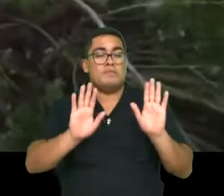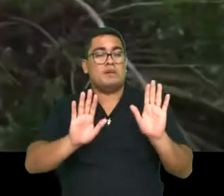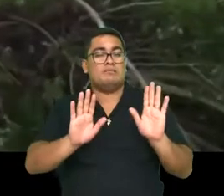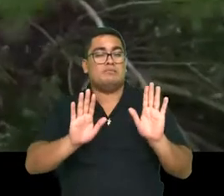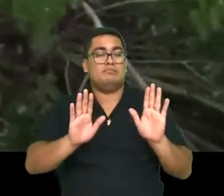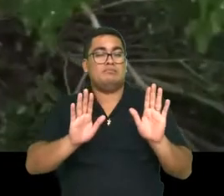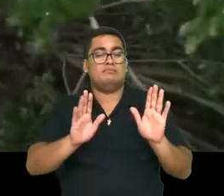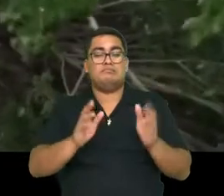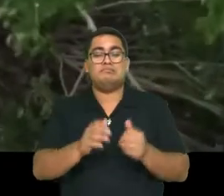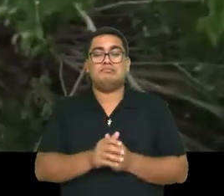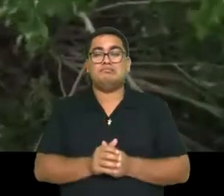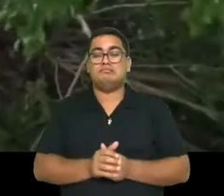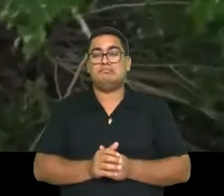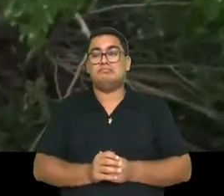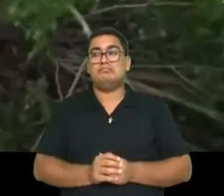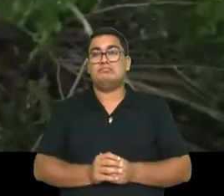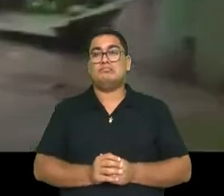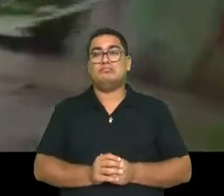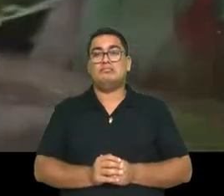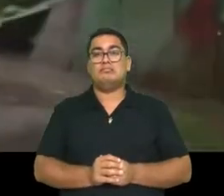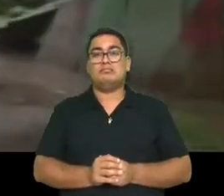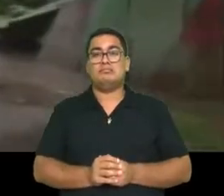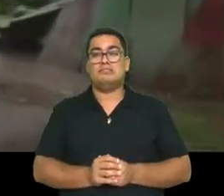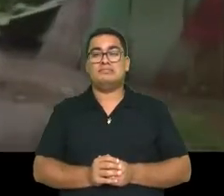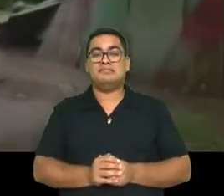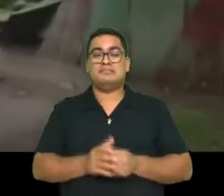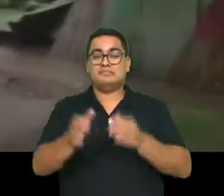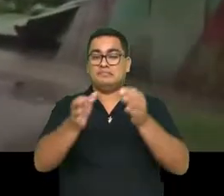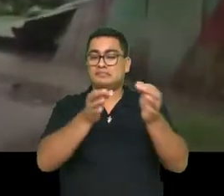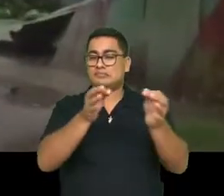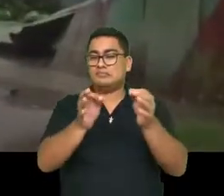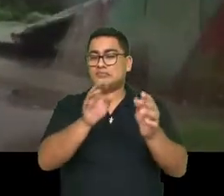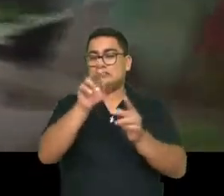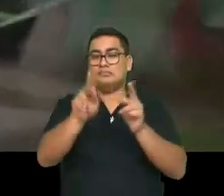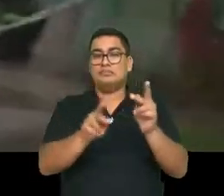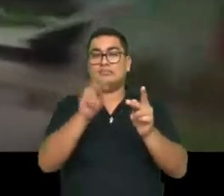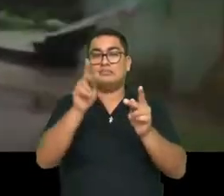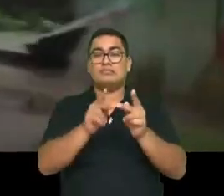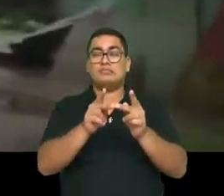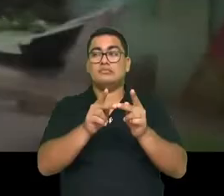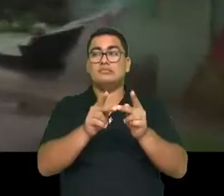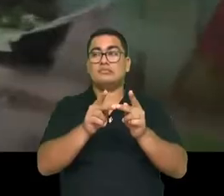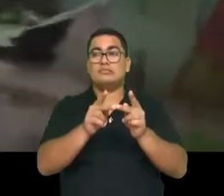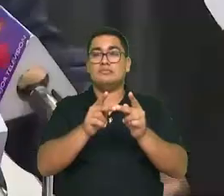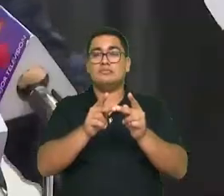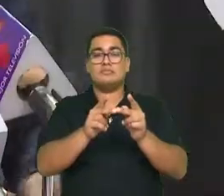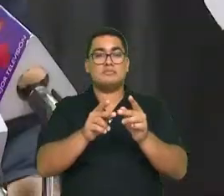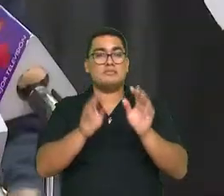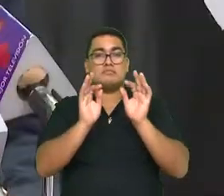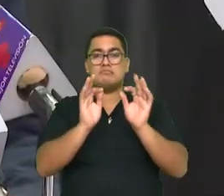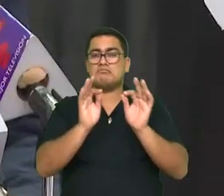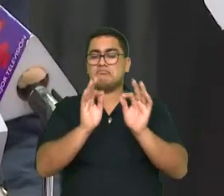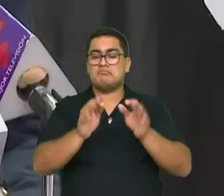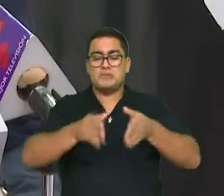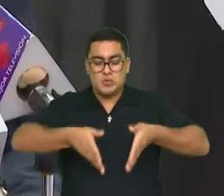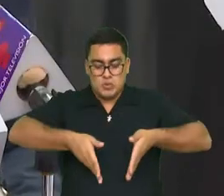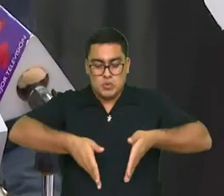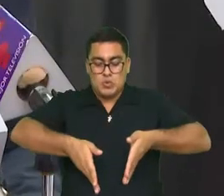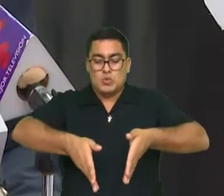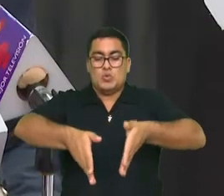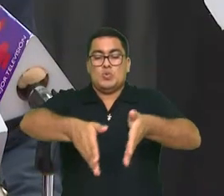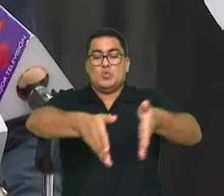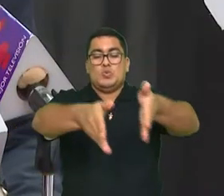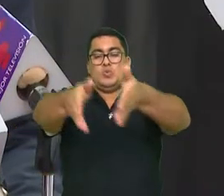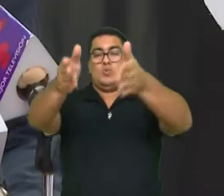centroamericana. Podemos decir, sin temor a equivocarnos, de que está completamente operacional la